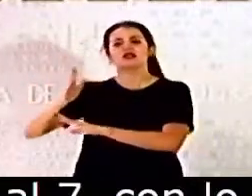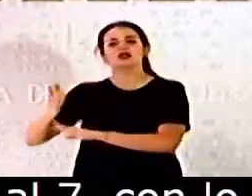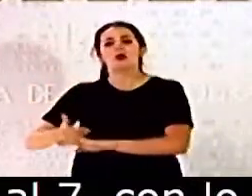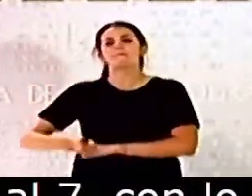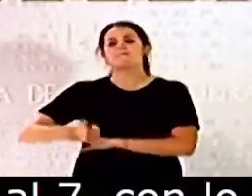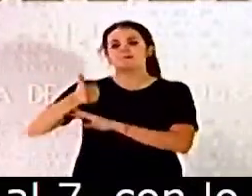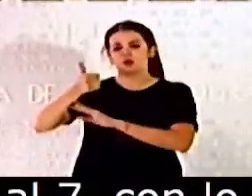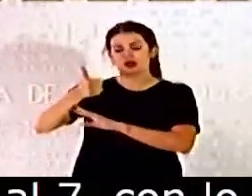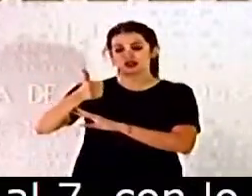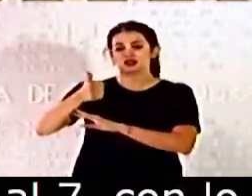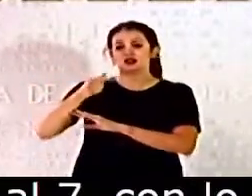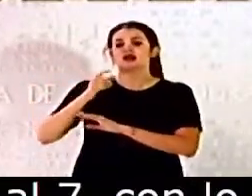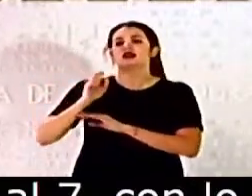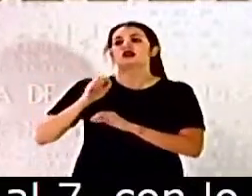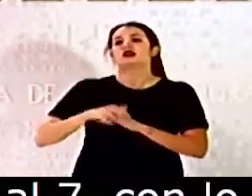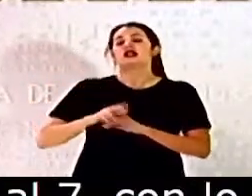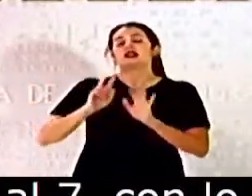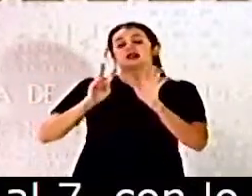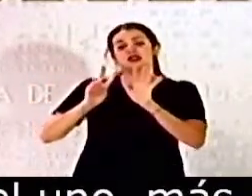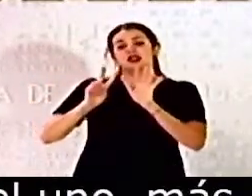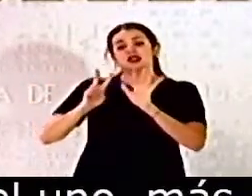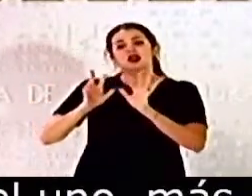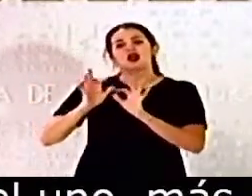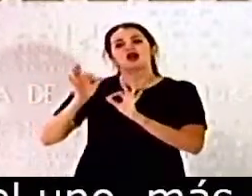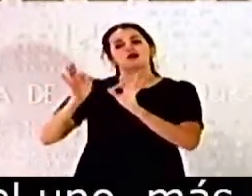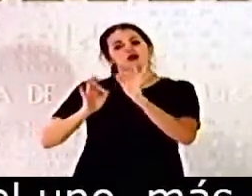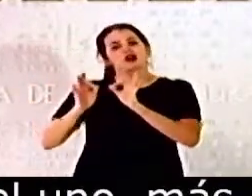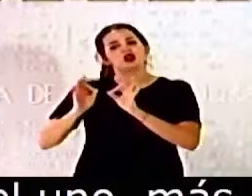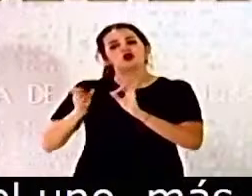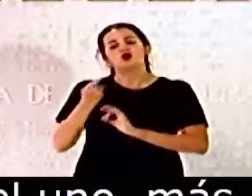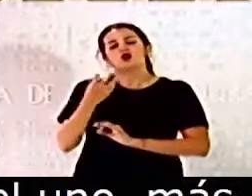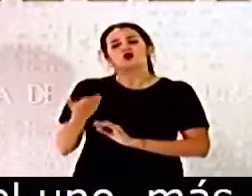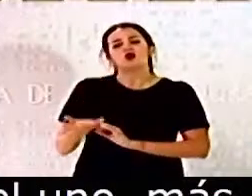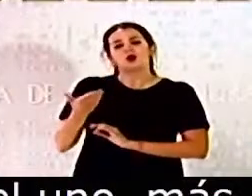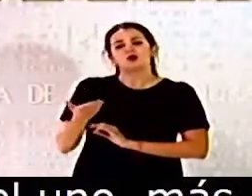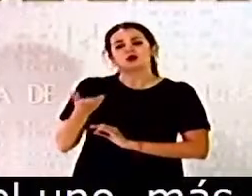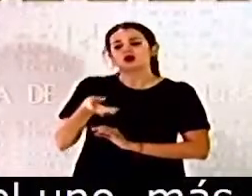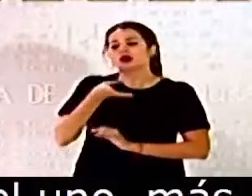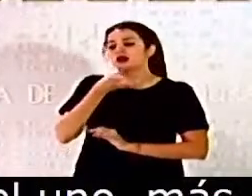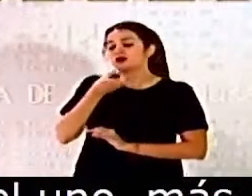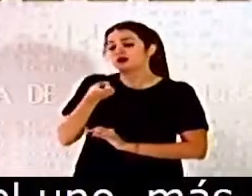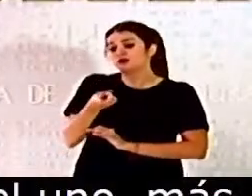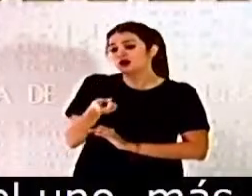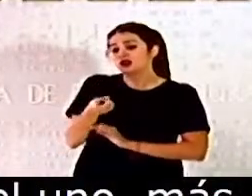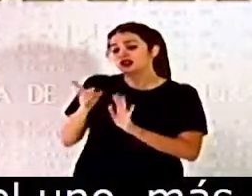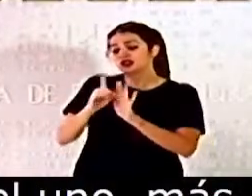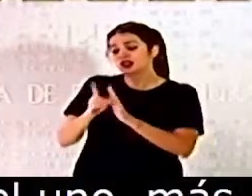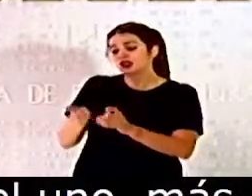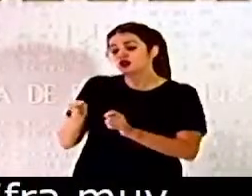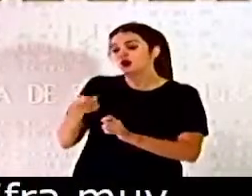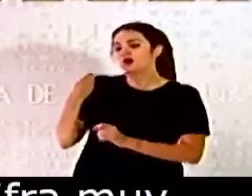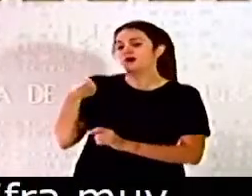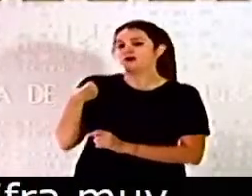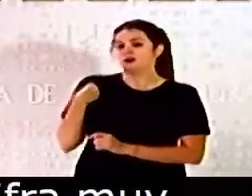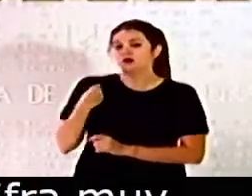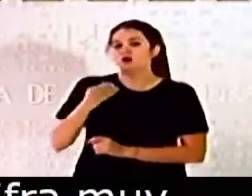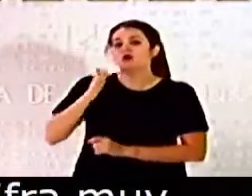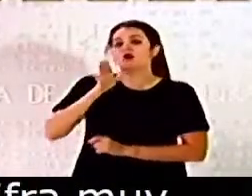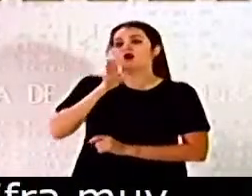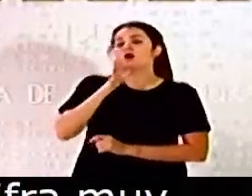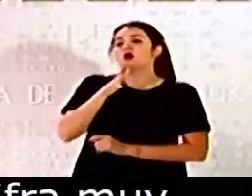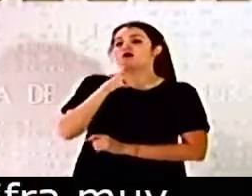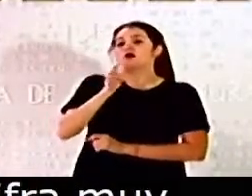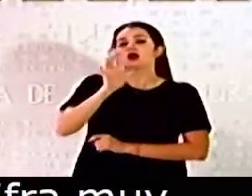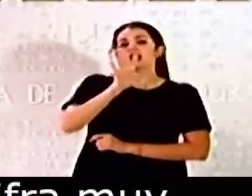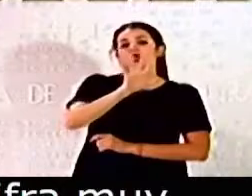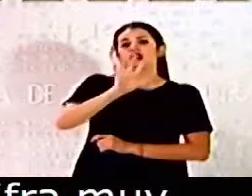una cifra muy importante y, dada esa velocidad de crecimiento, hemos decidido perimetrarlo con una cifra de 552 a los